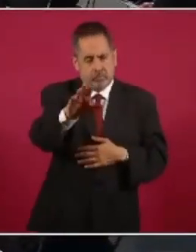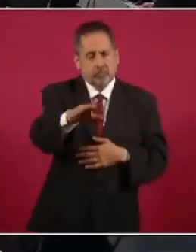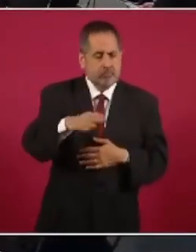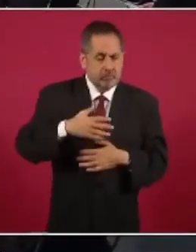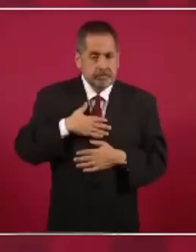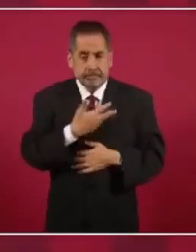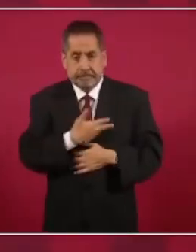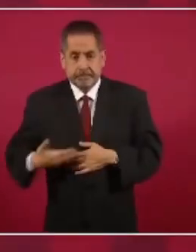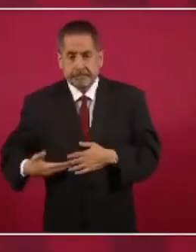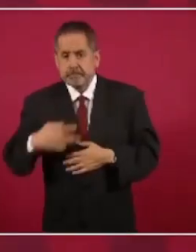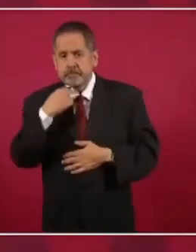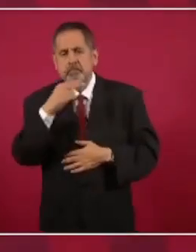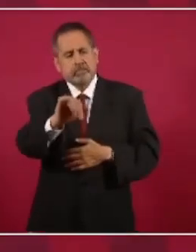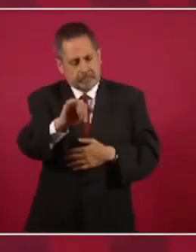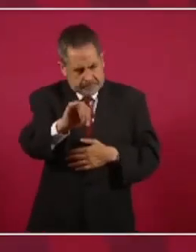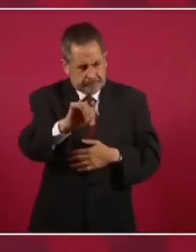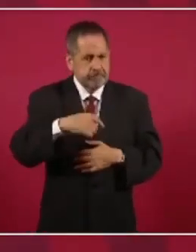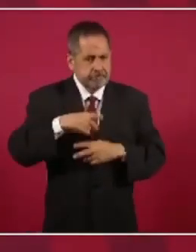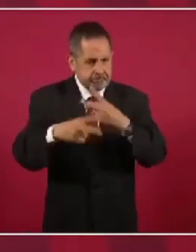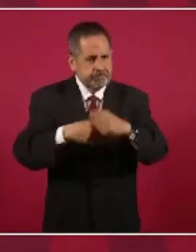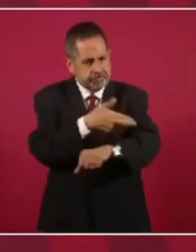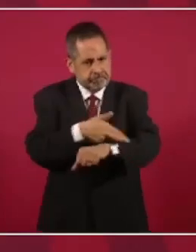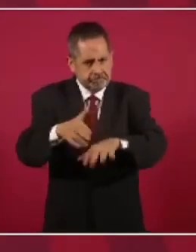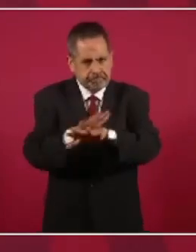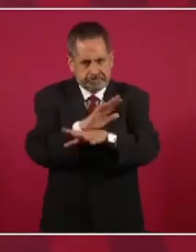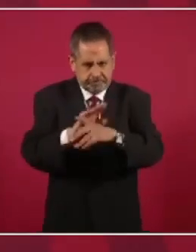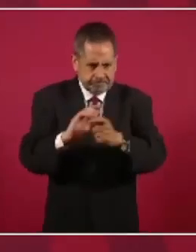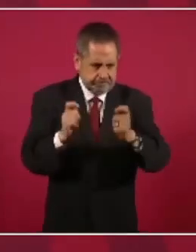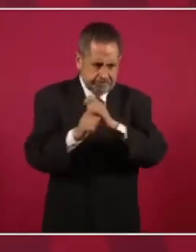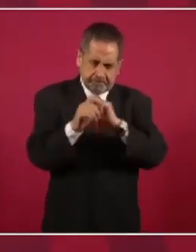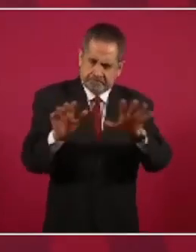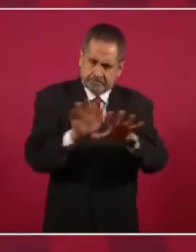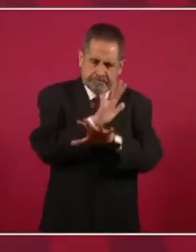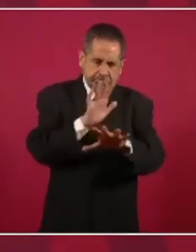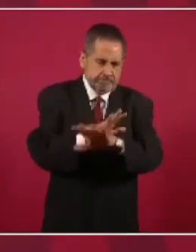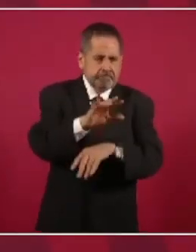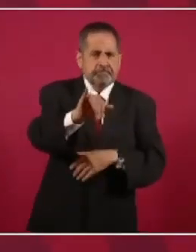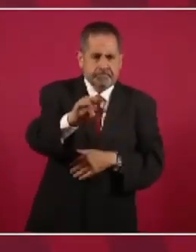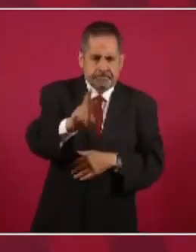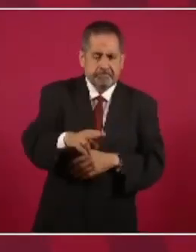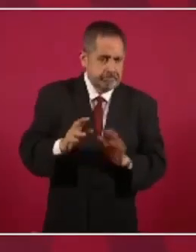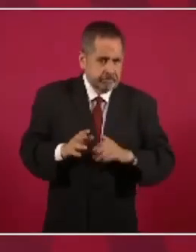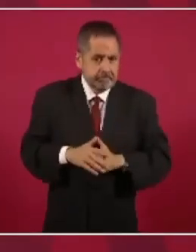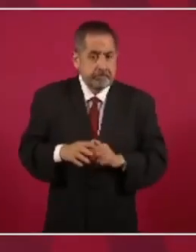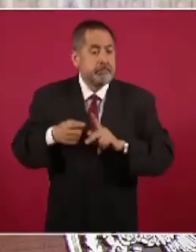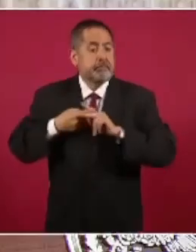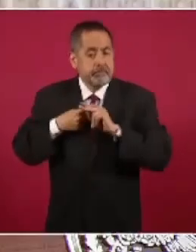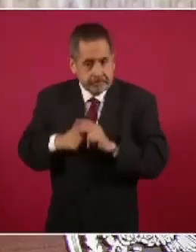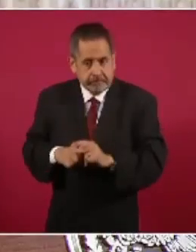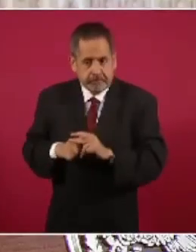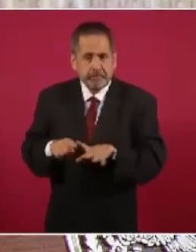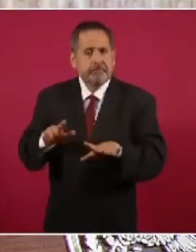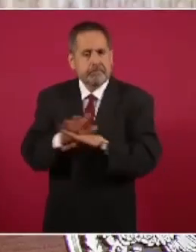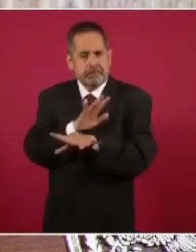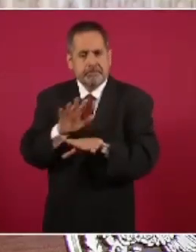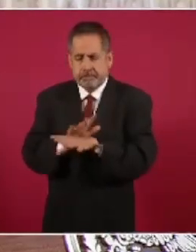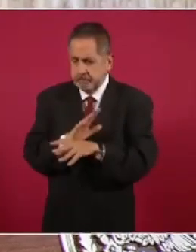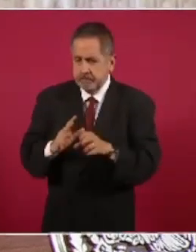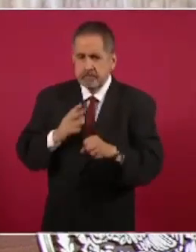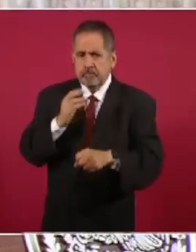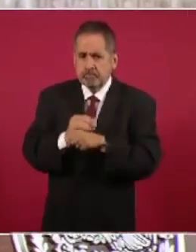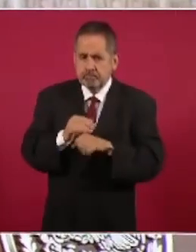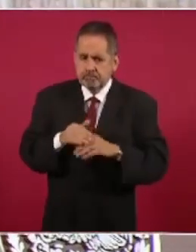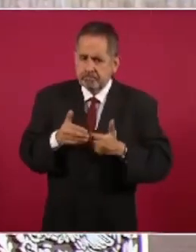eso cambie, es un proceso, ya empezamos a dar los